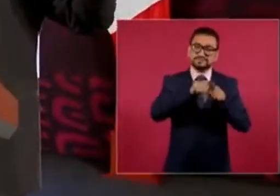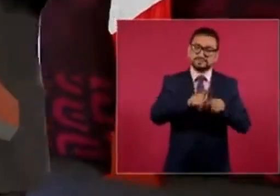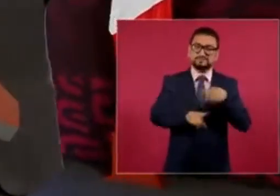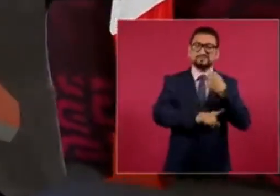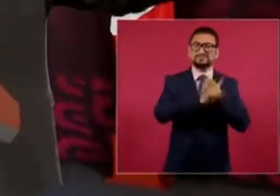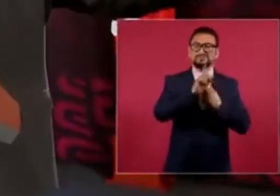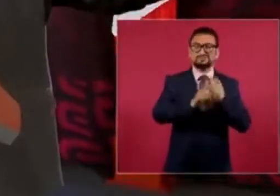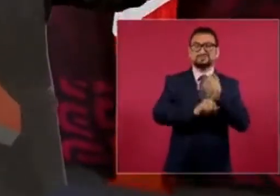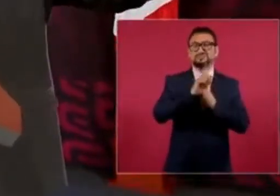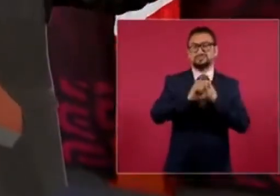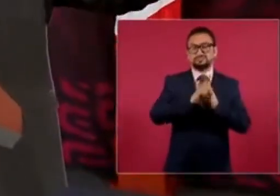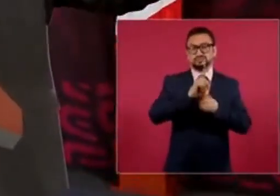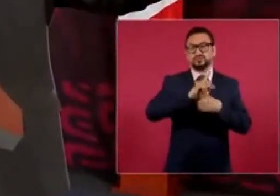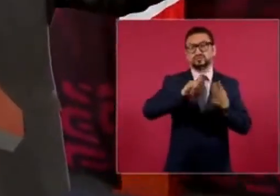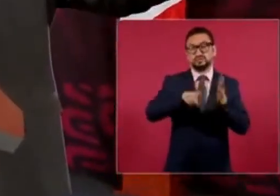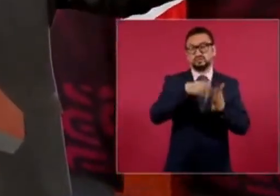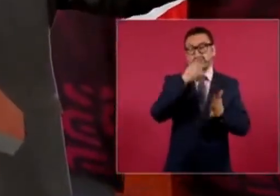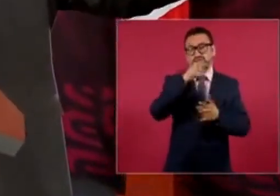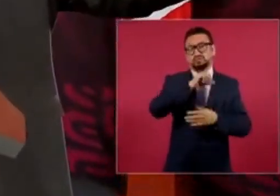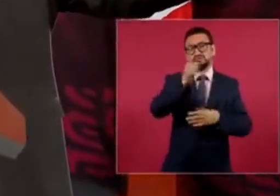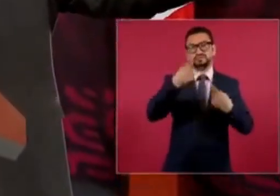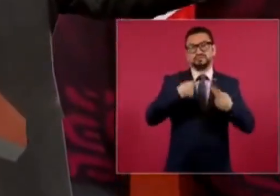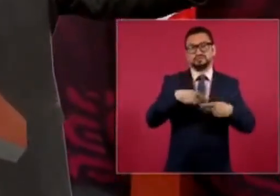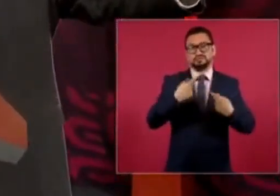otro García Luna.